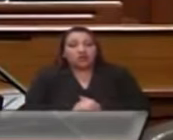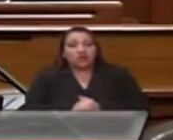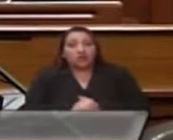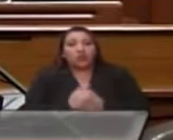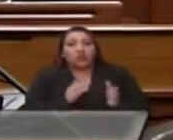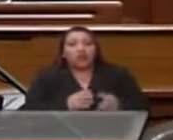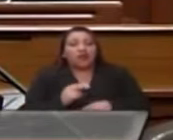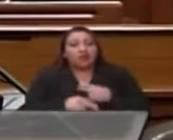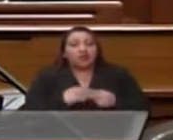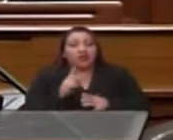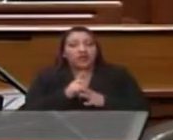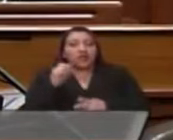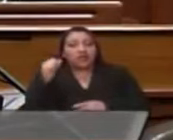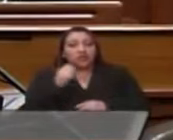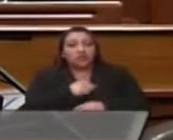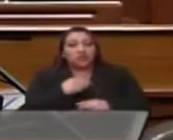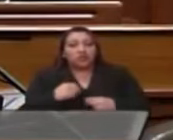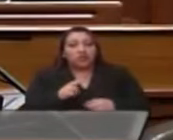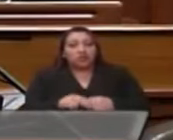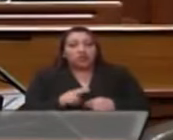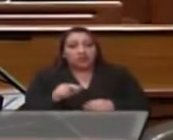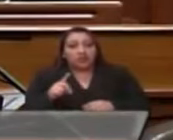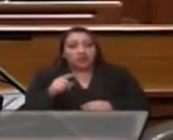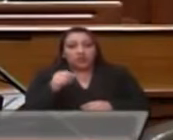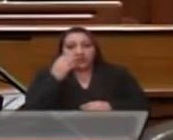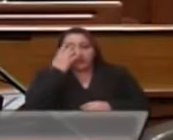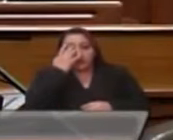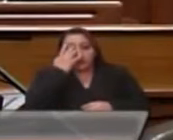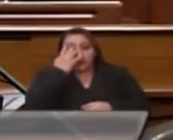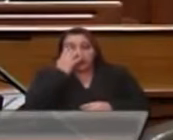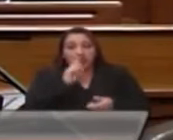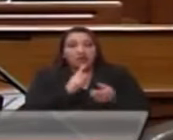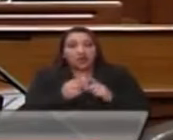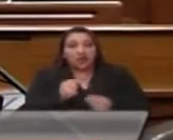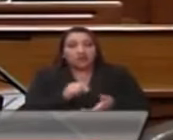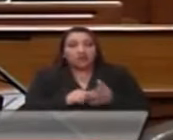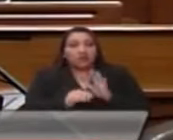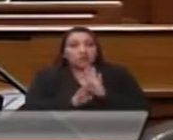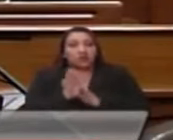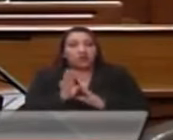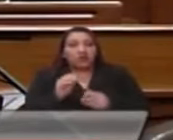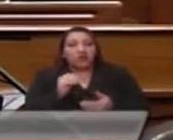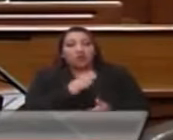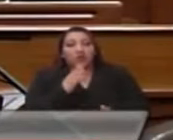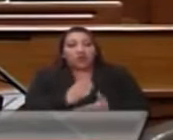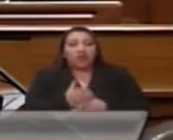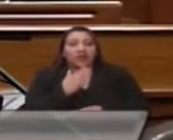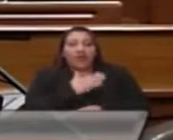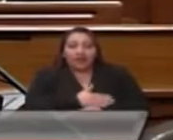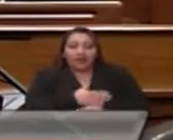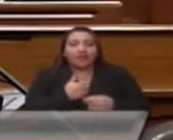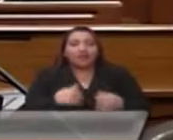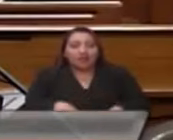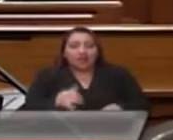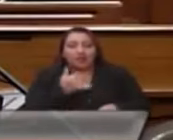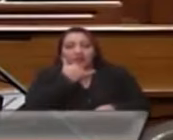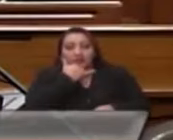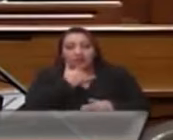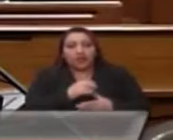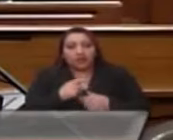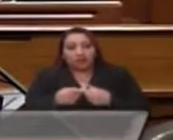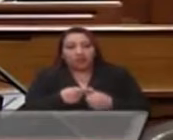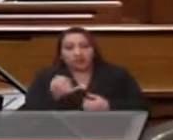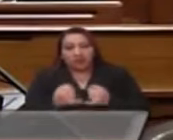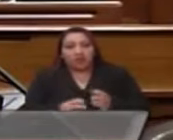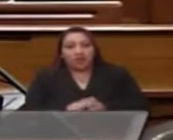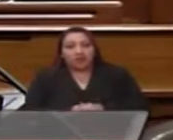Plan Nacional de Derechos Humanos al 2021, que sustituya y supere las omisiones del que ya está por vencer,